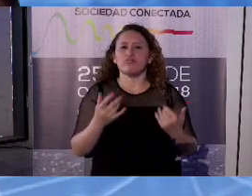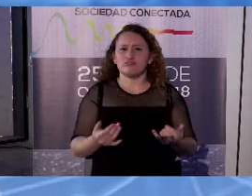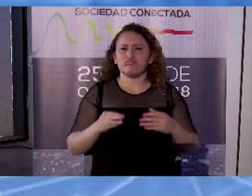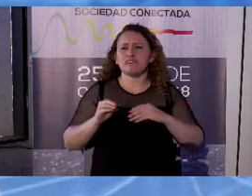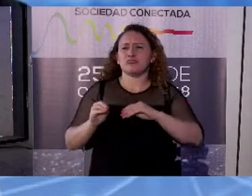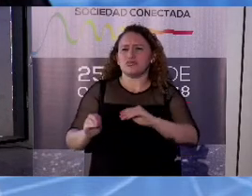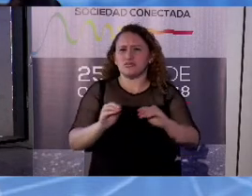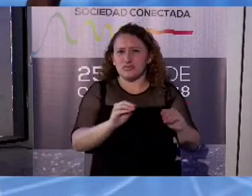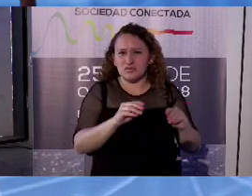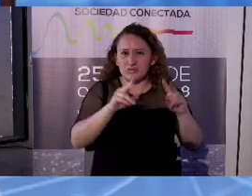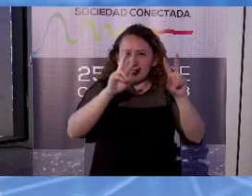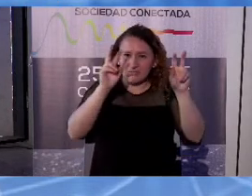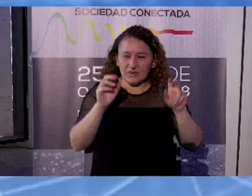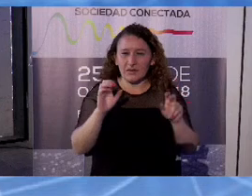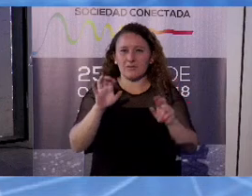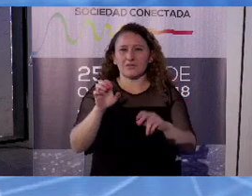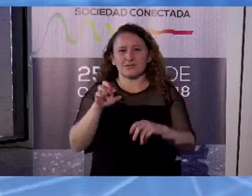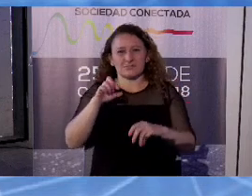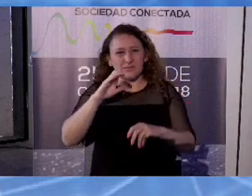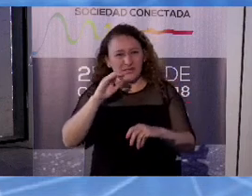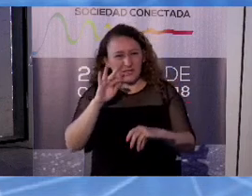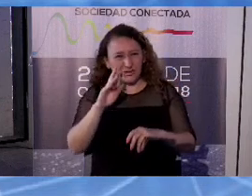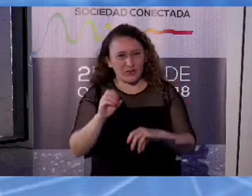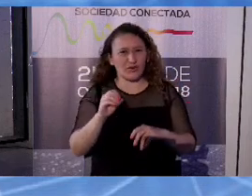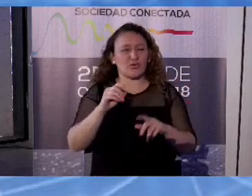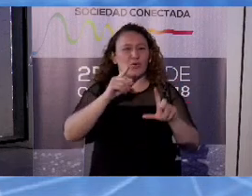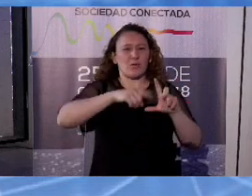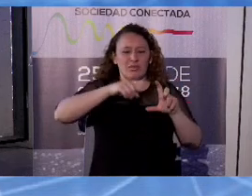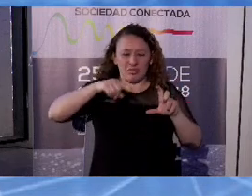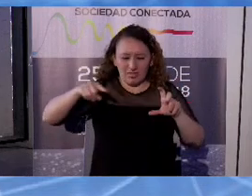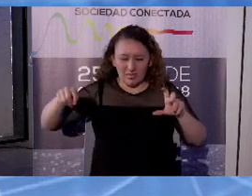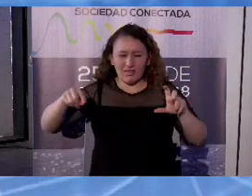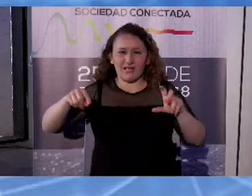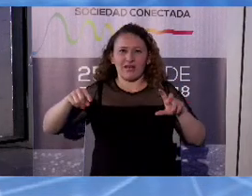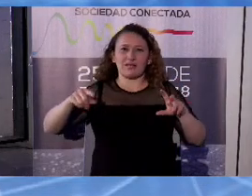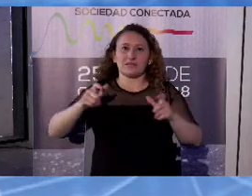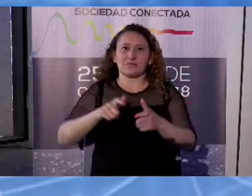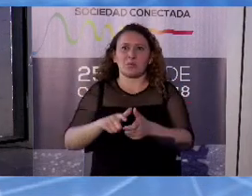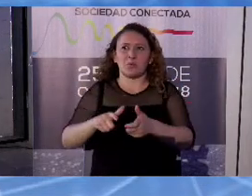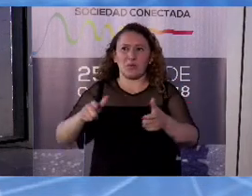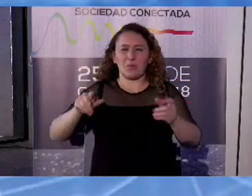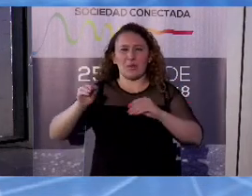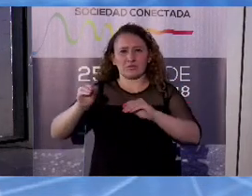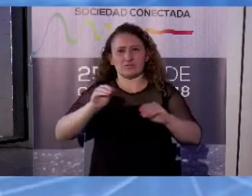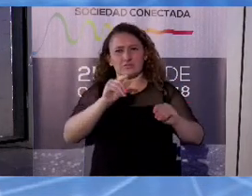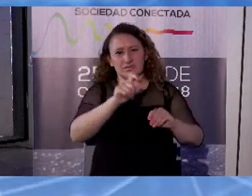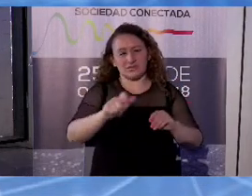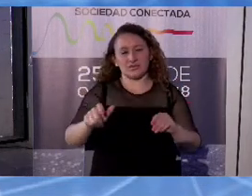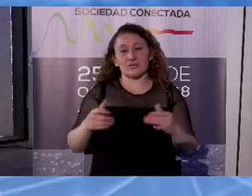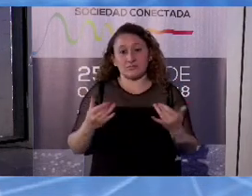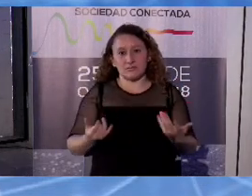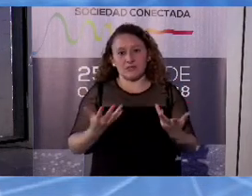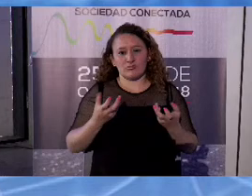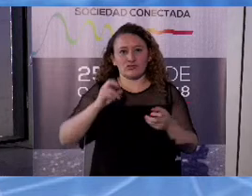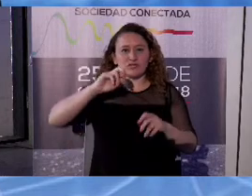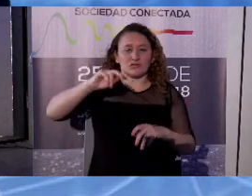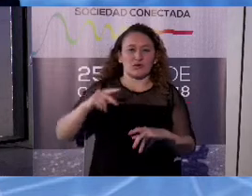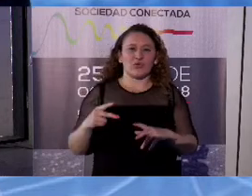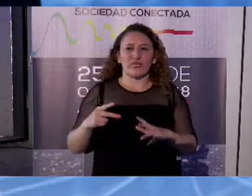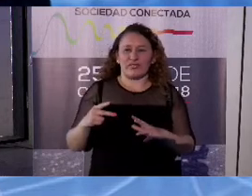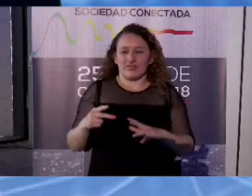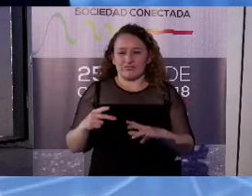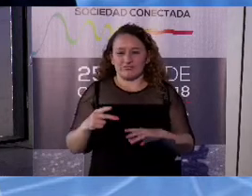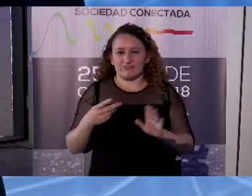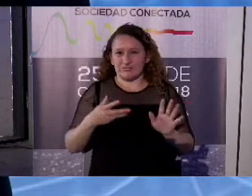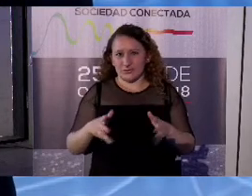temas de espectro en temas de banda ancha a la mayoría de la población y pues ya estamos buscando segundas versiones de de estos de estos